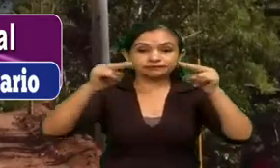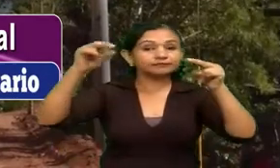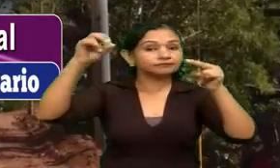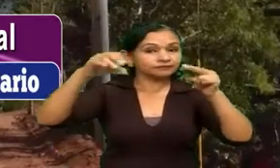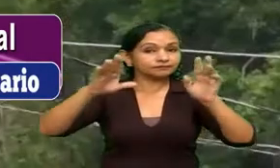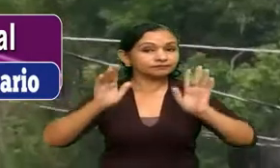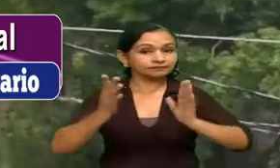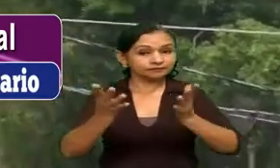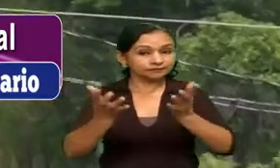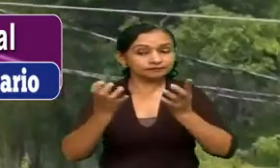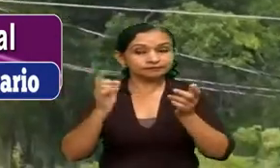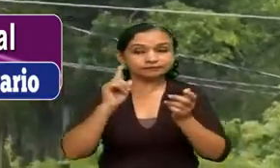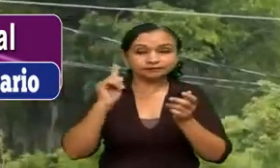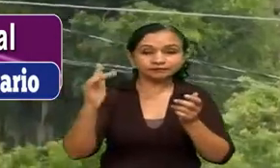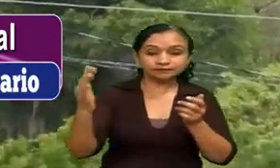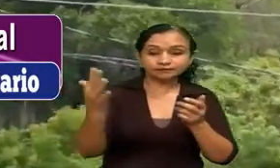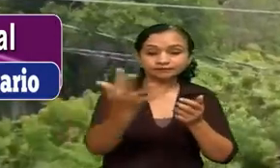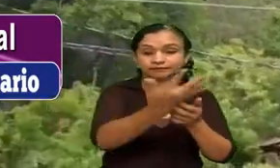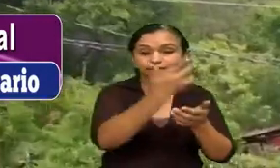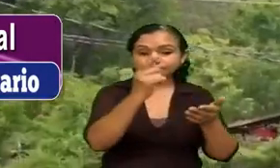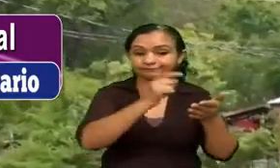Entonces, con todo ese programa,